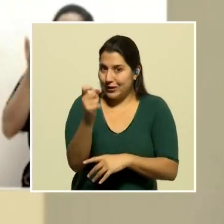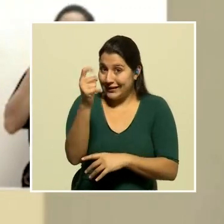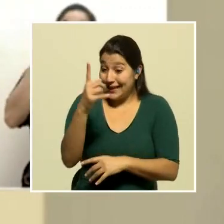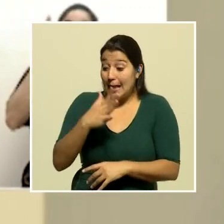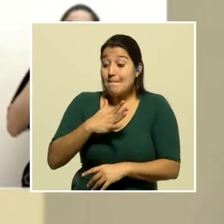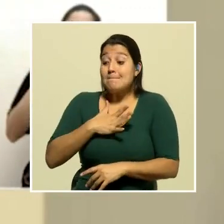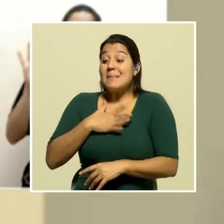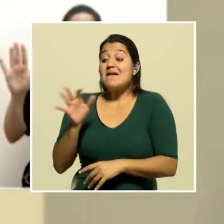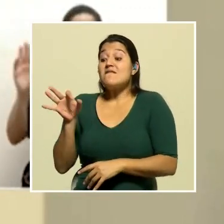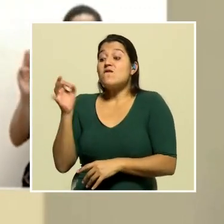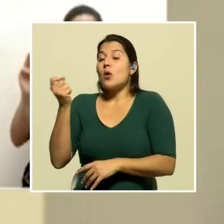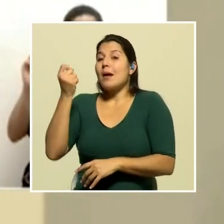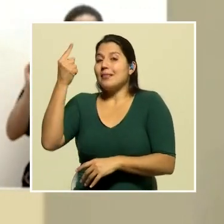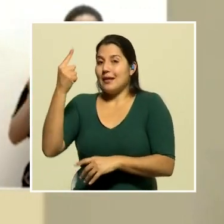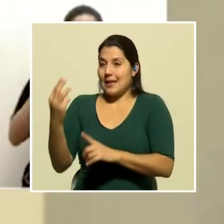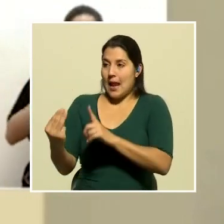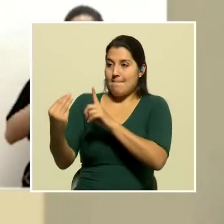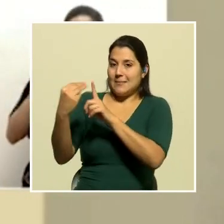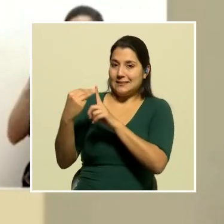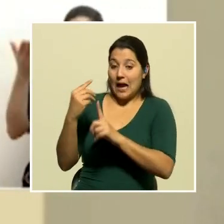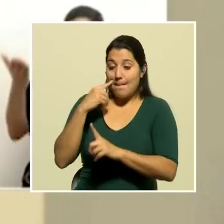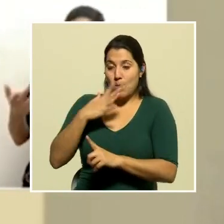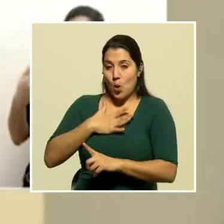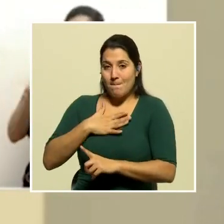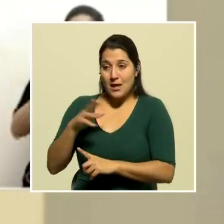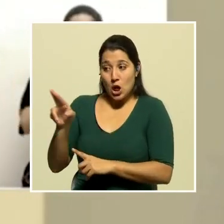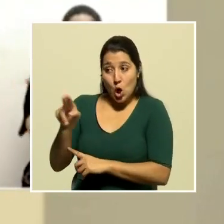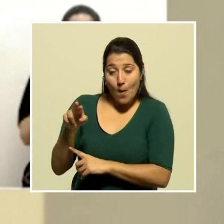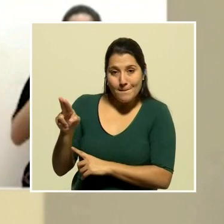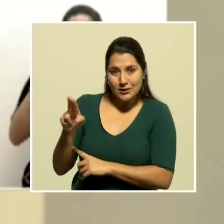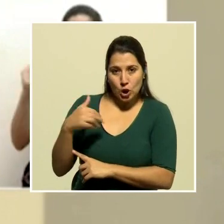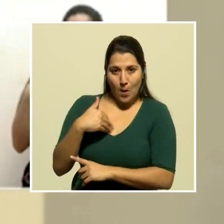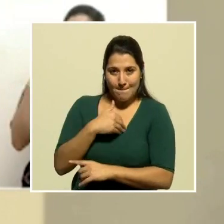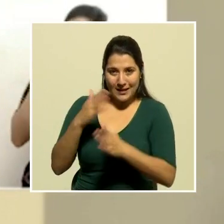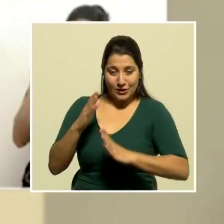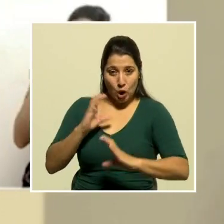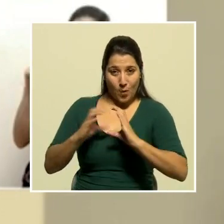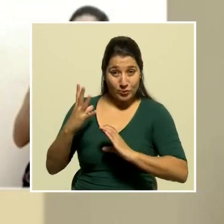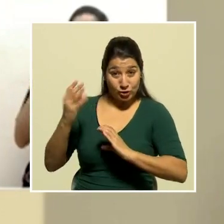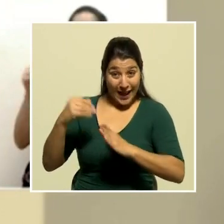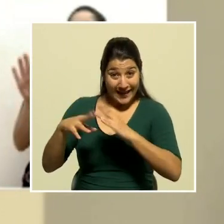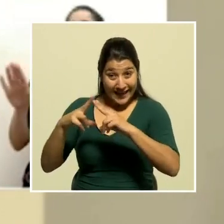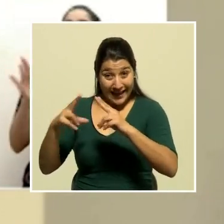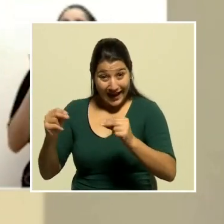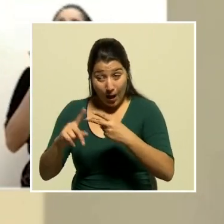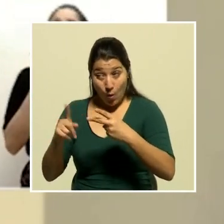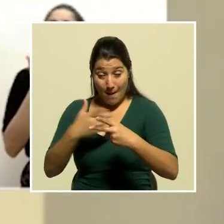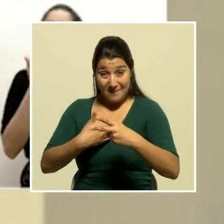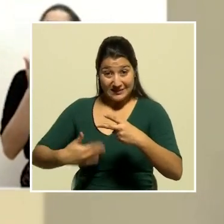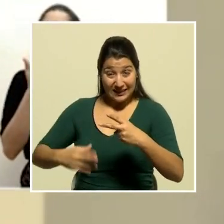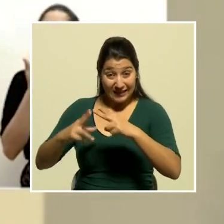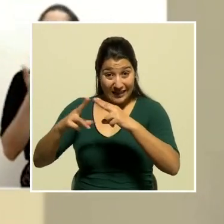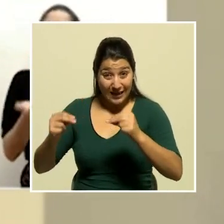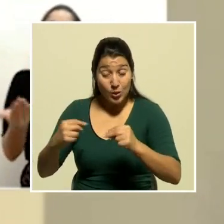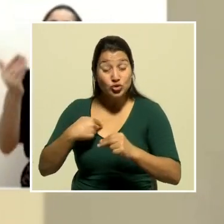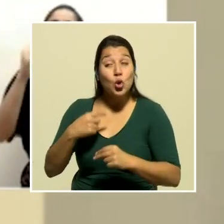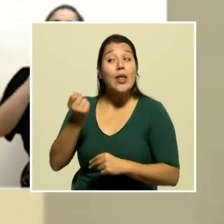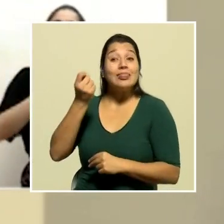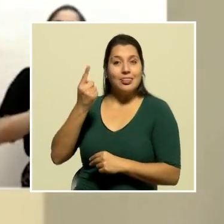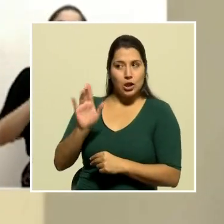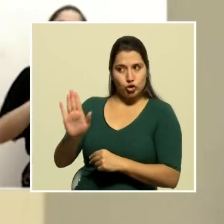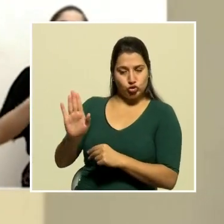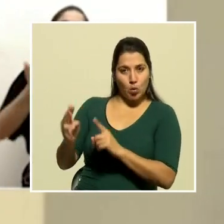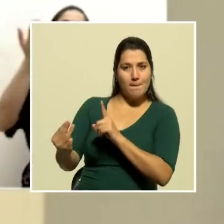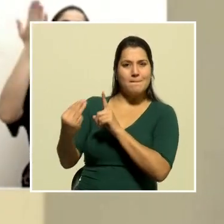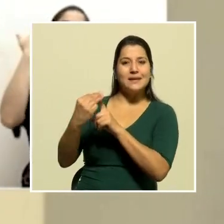los mensajes de mi colega y de las autoridades de Nicaragua, es que Nicaragua preferiría que volvamos al estado